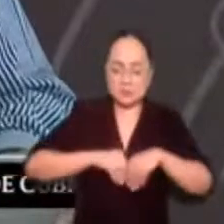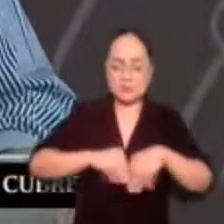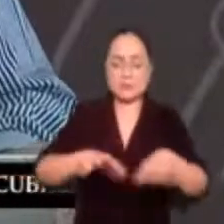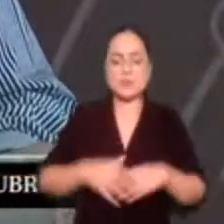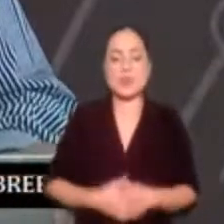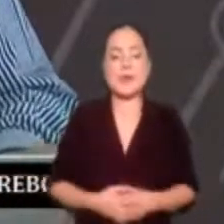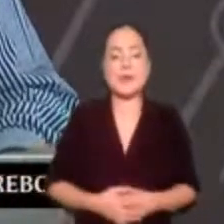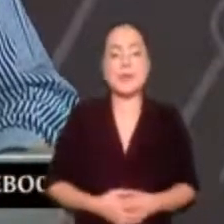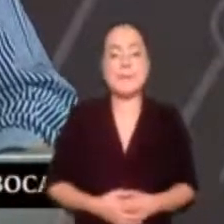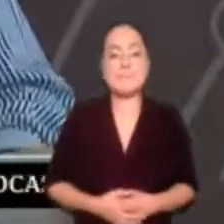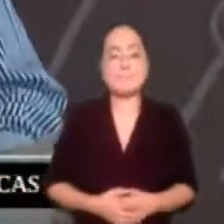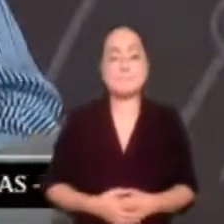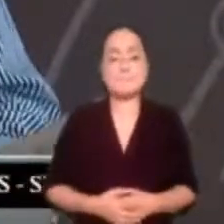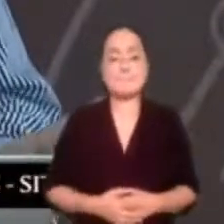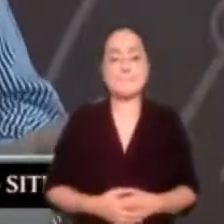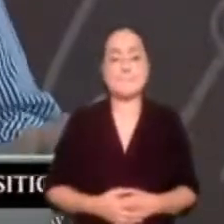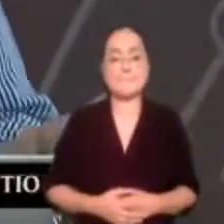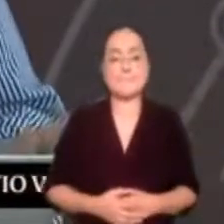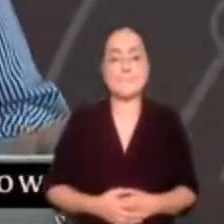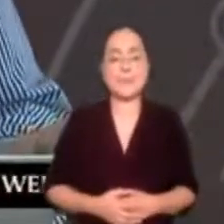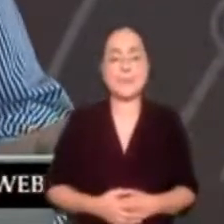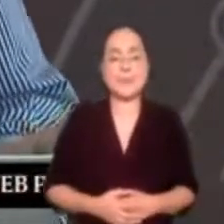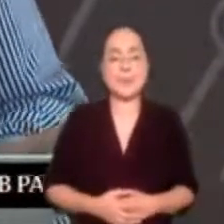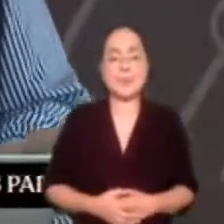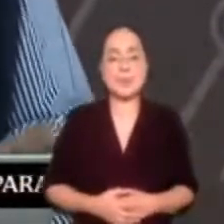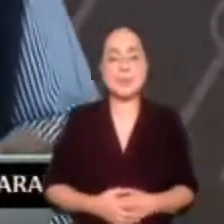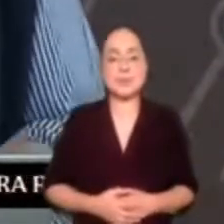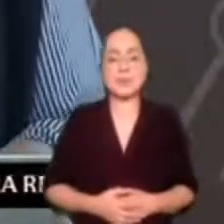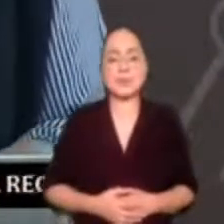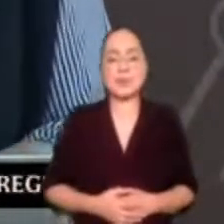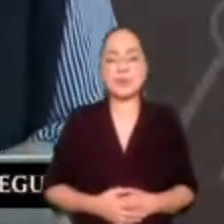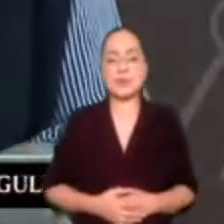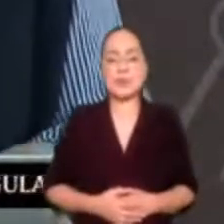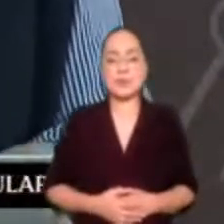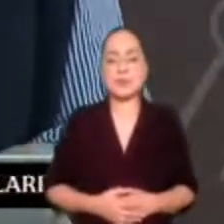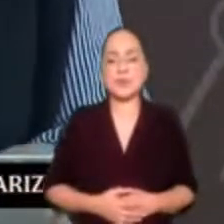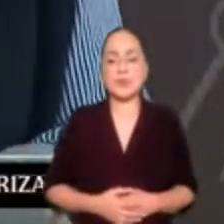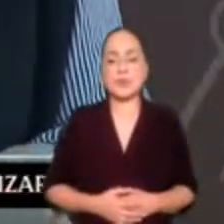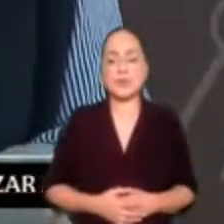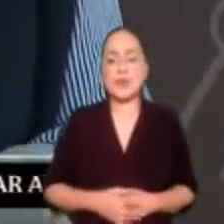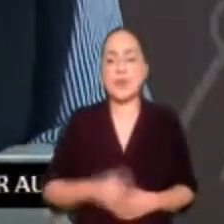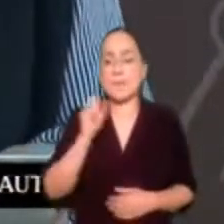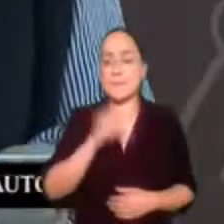ello, pero además, porque son,